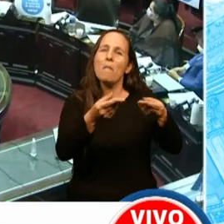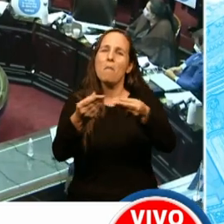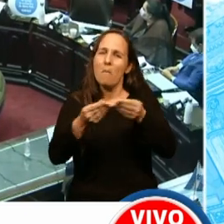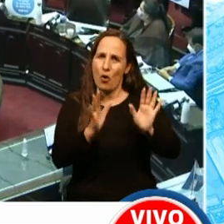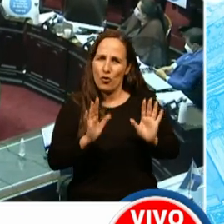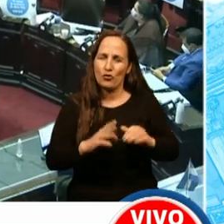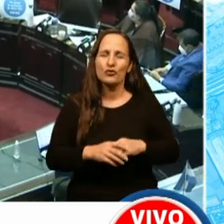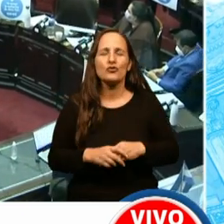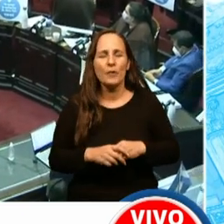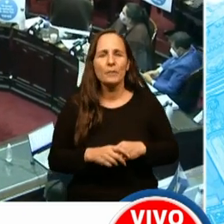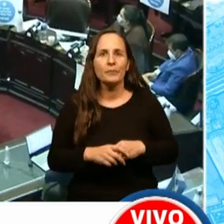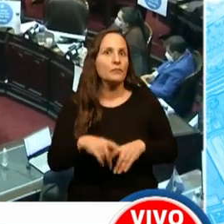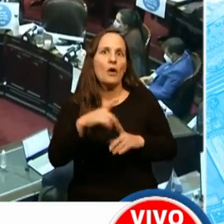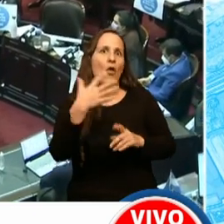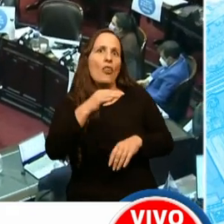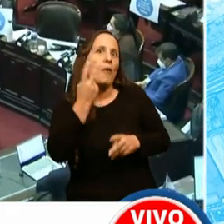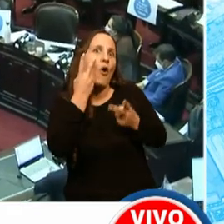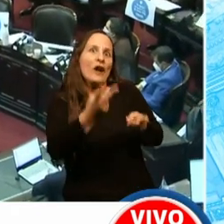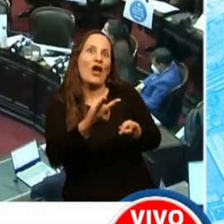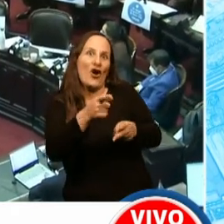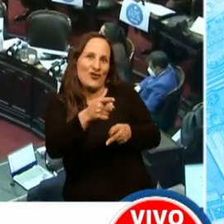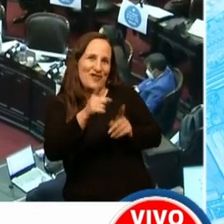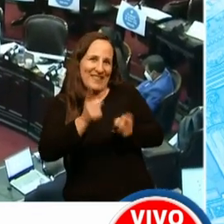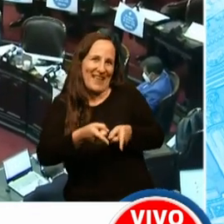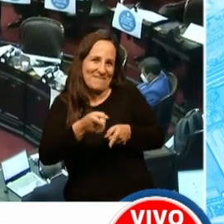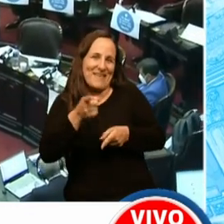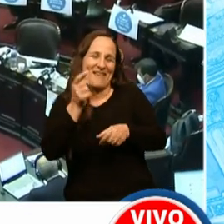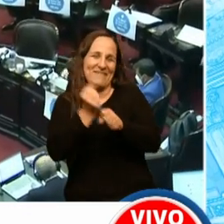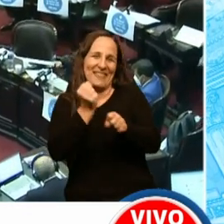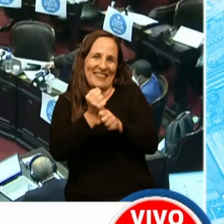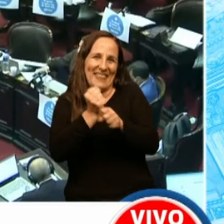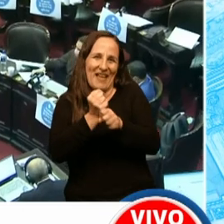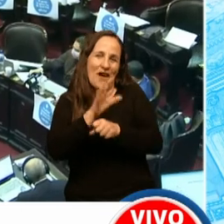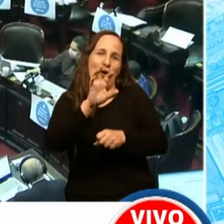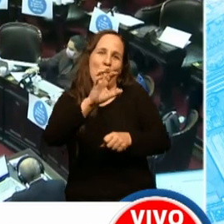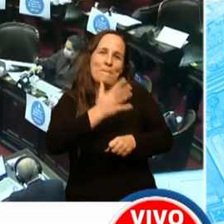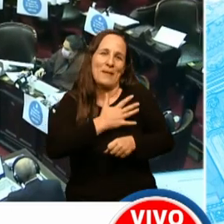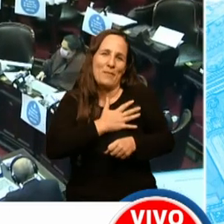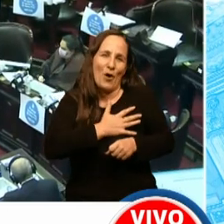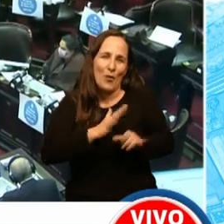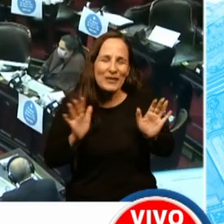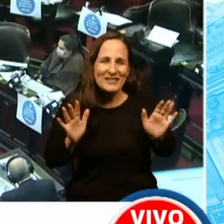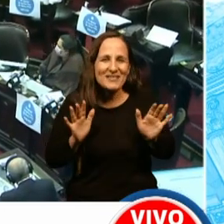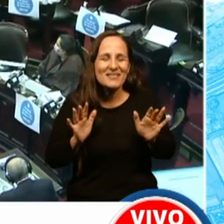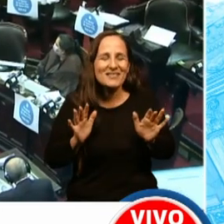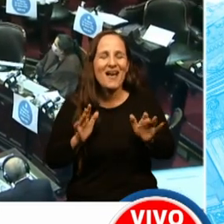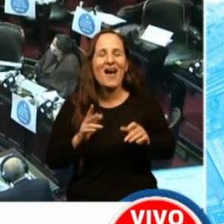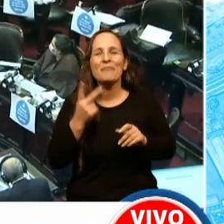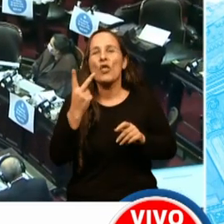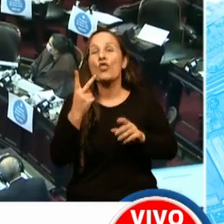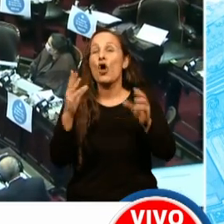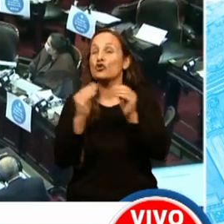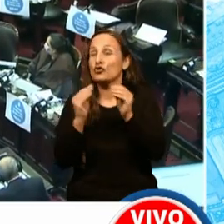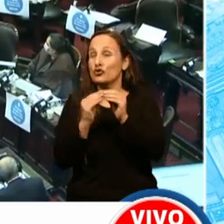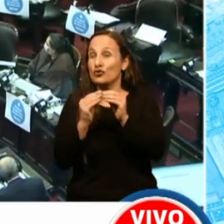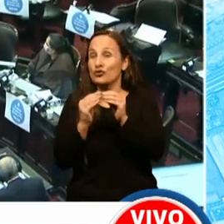padres tengo que reconocer y recordar también el trabajo que hacen en mi provincia y dos compañeras